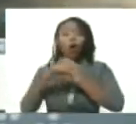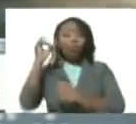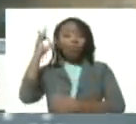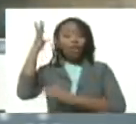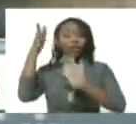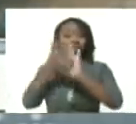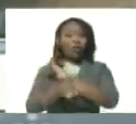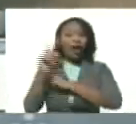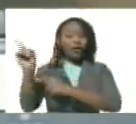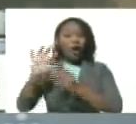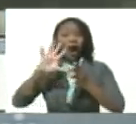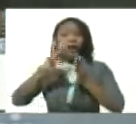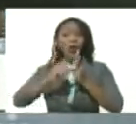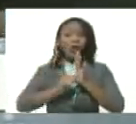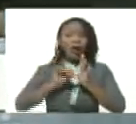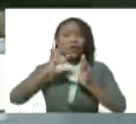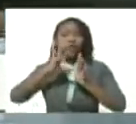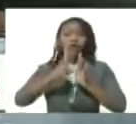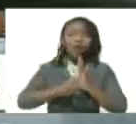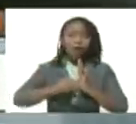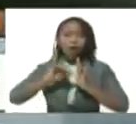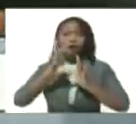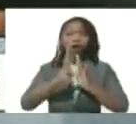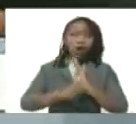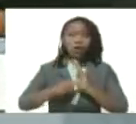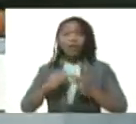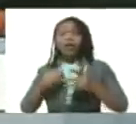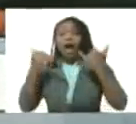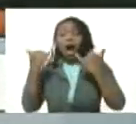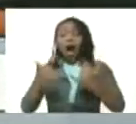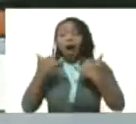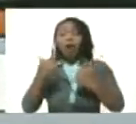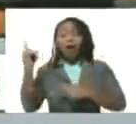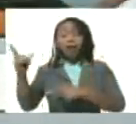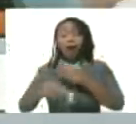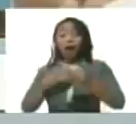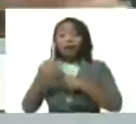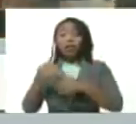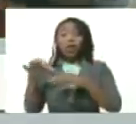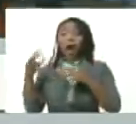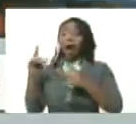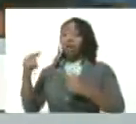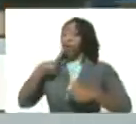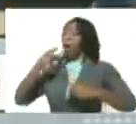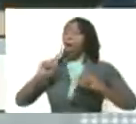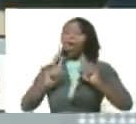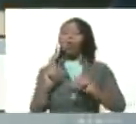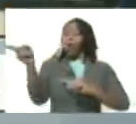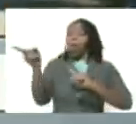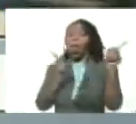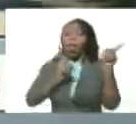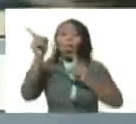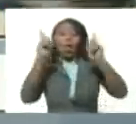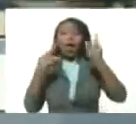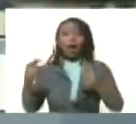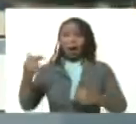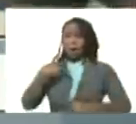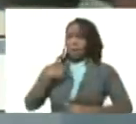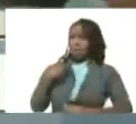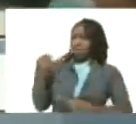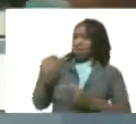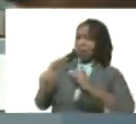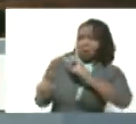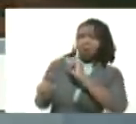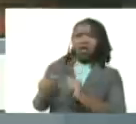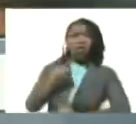lo que ha hecho es robar y robar y robar, y ahorita se están sacando los trapitos. Unos dicen, pero a mí no me llegó esa plata, ¿y